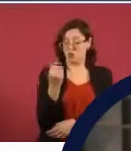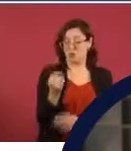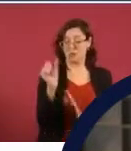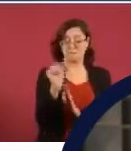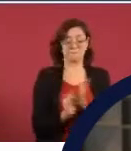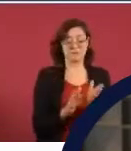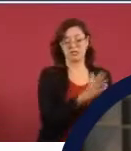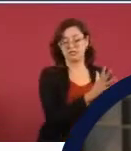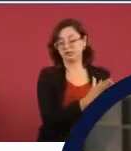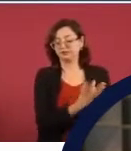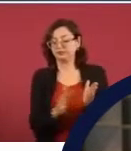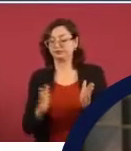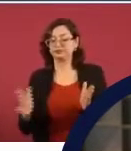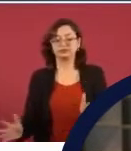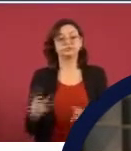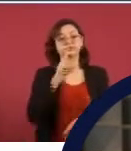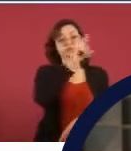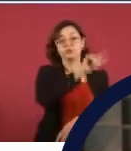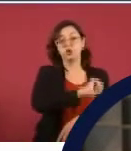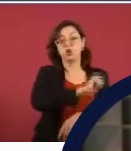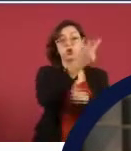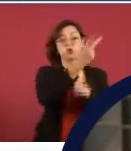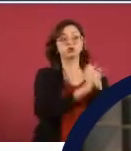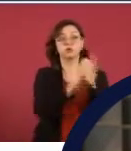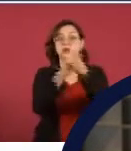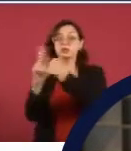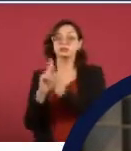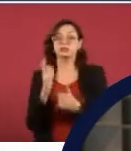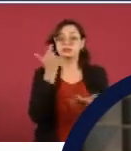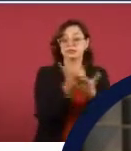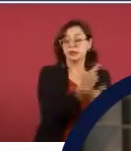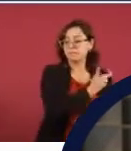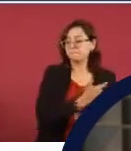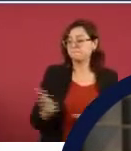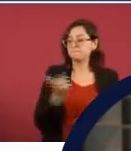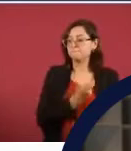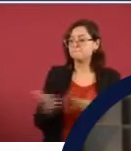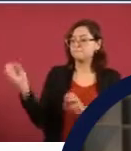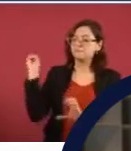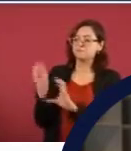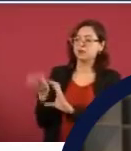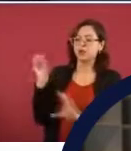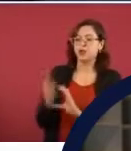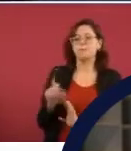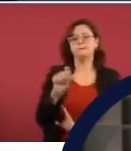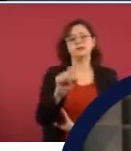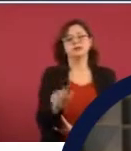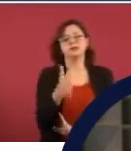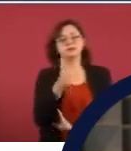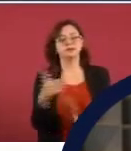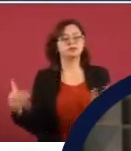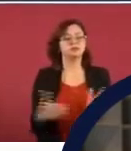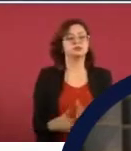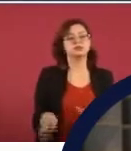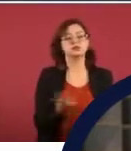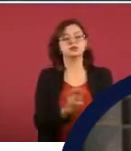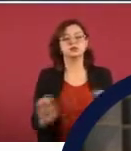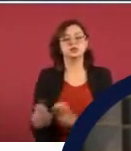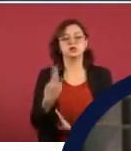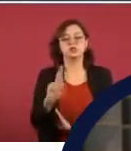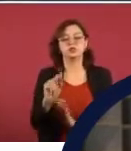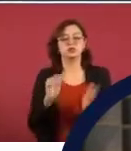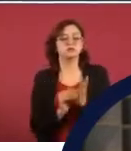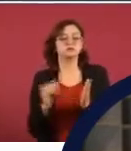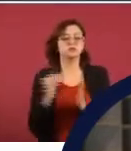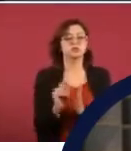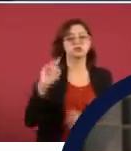esta política exterior en favor de los países del socialismo 21, lo de Evo Morales, lo de Venezuela,